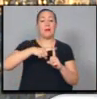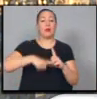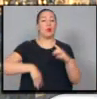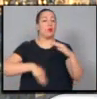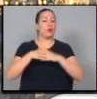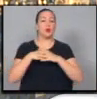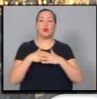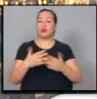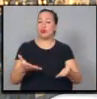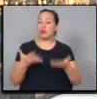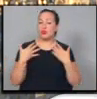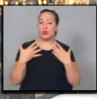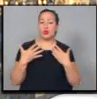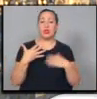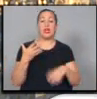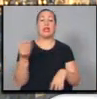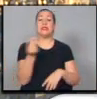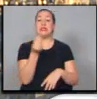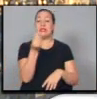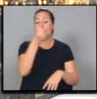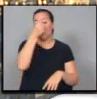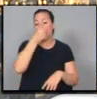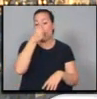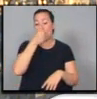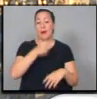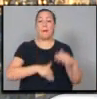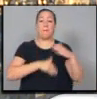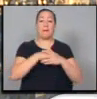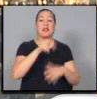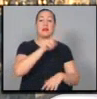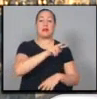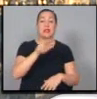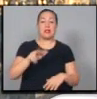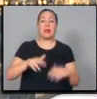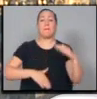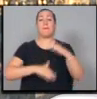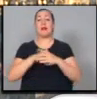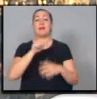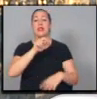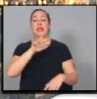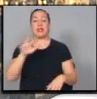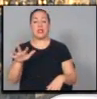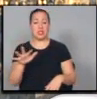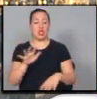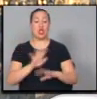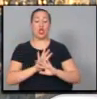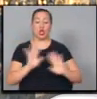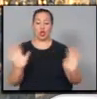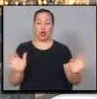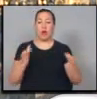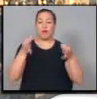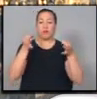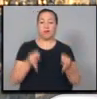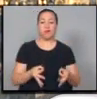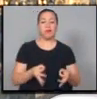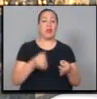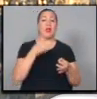muy, muy elevados. Sábado y domingo con 33 y 35 de máxima. Ya el domingo estamos hablando de un día de